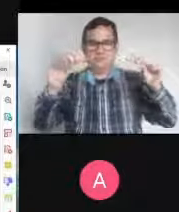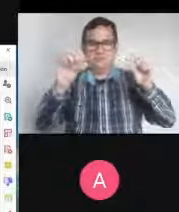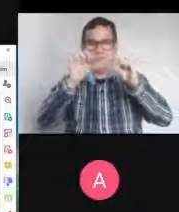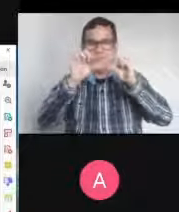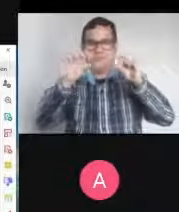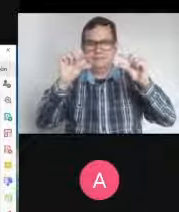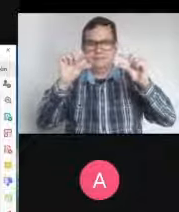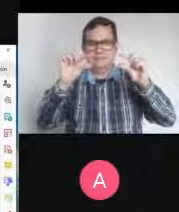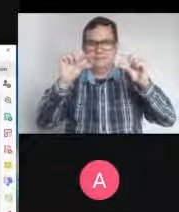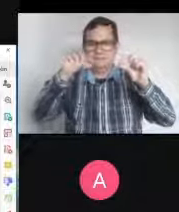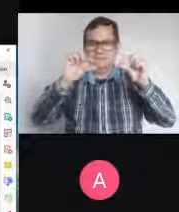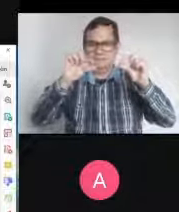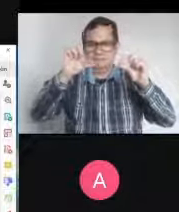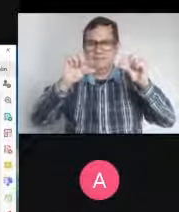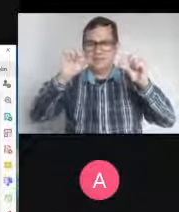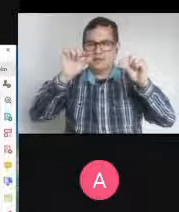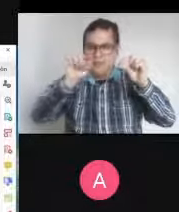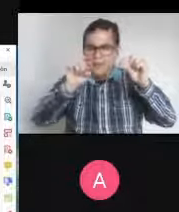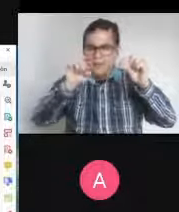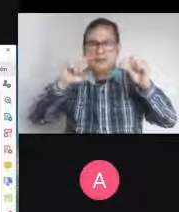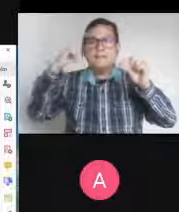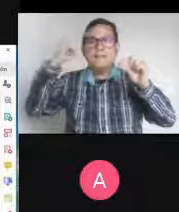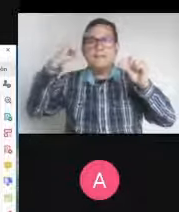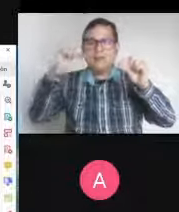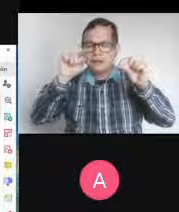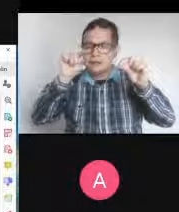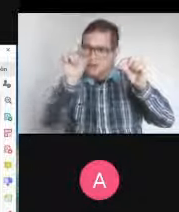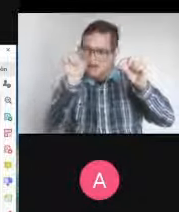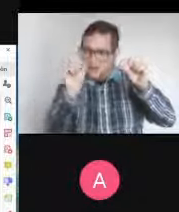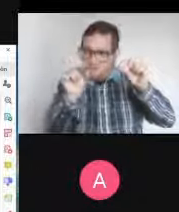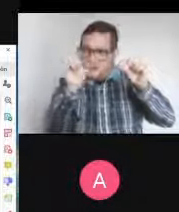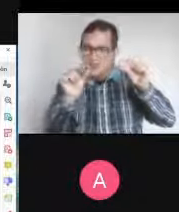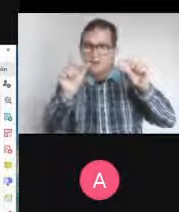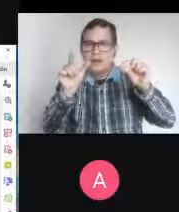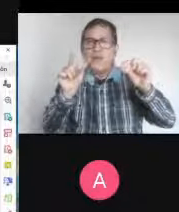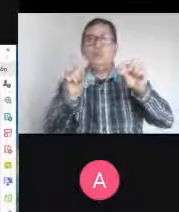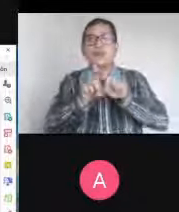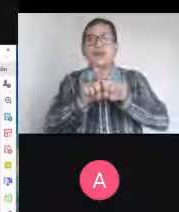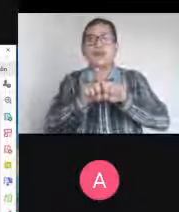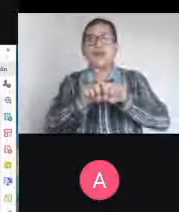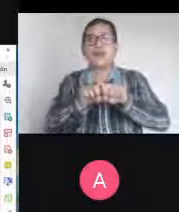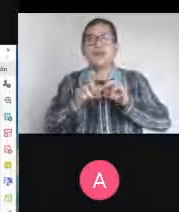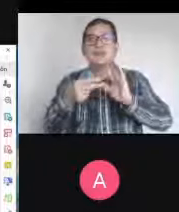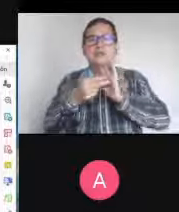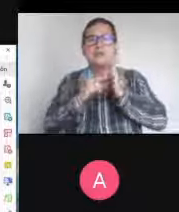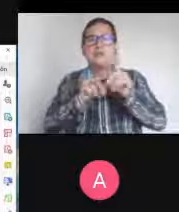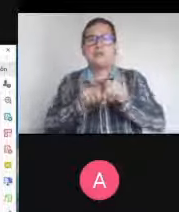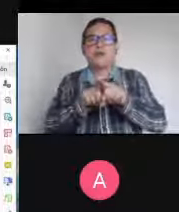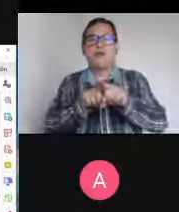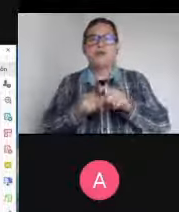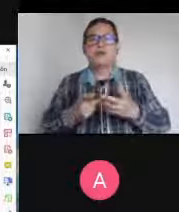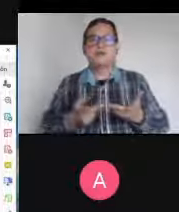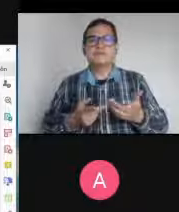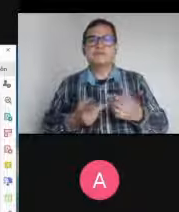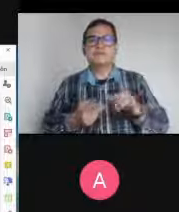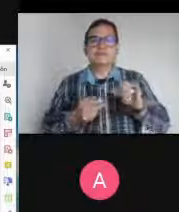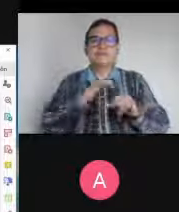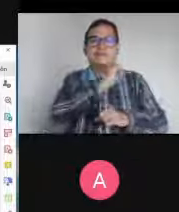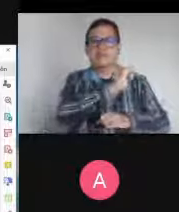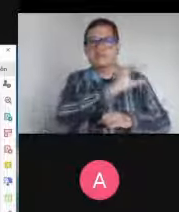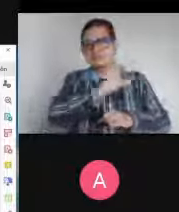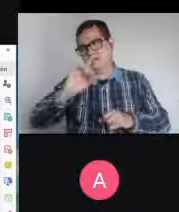blanca. Esa franjita blanca nos indica hacia dónde conduce. Entonces, en este caso, conduce también de